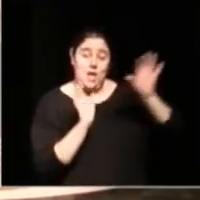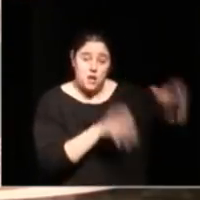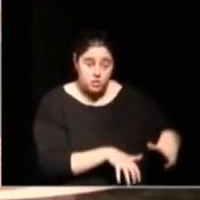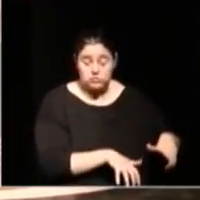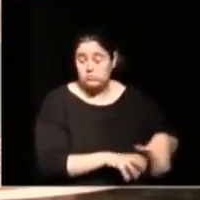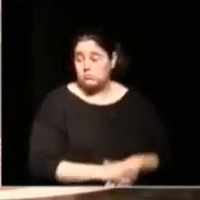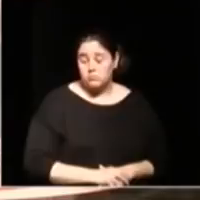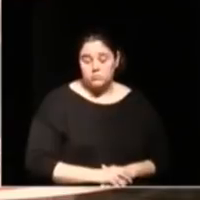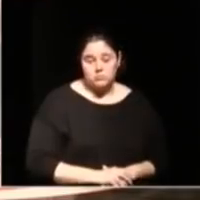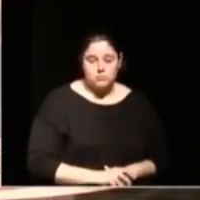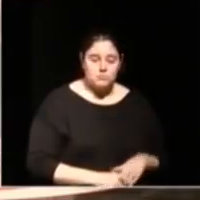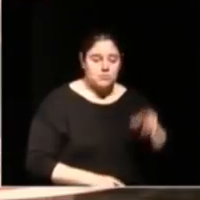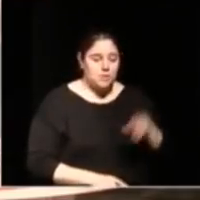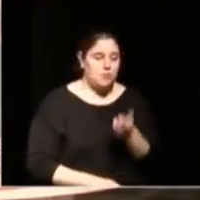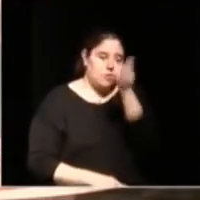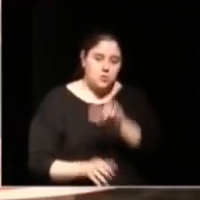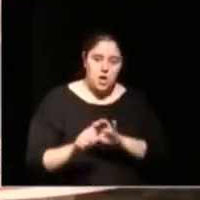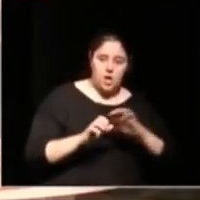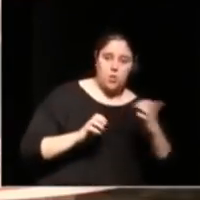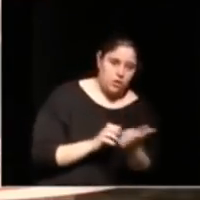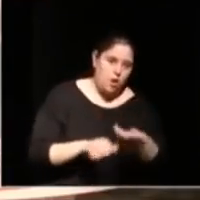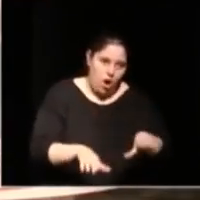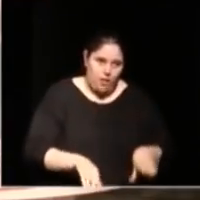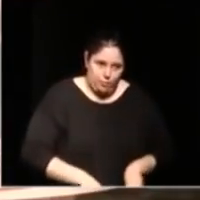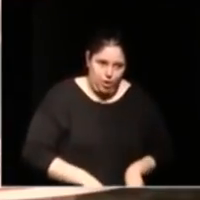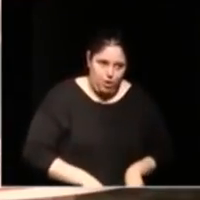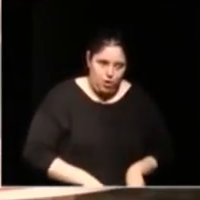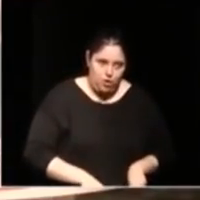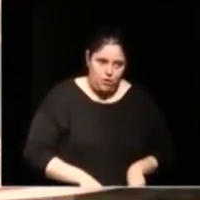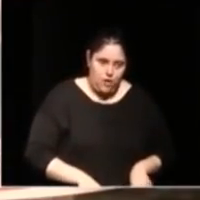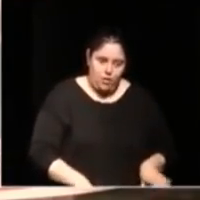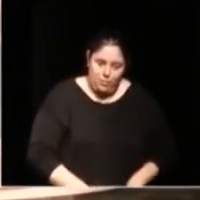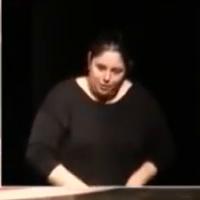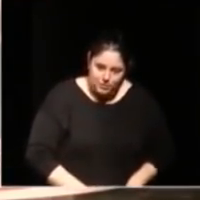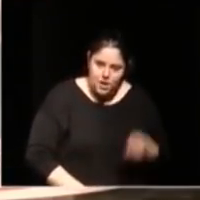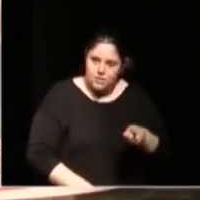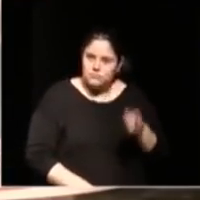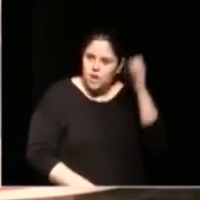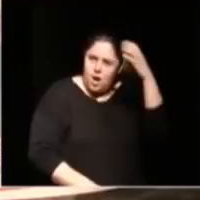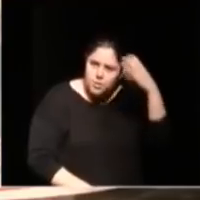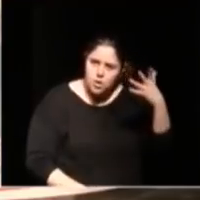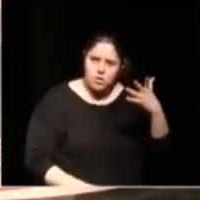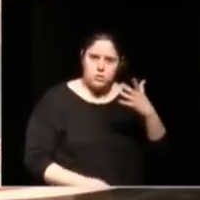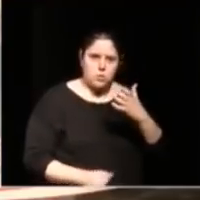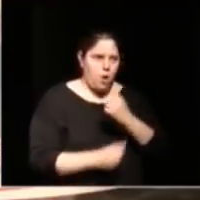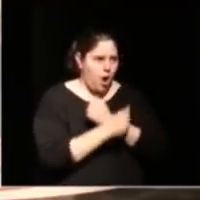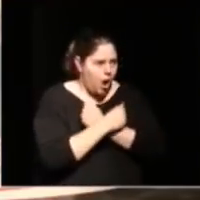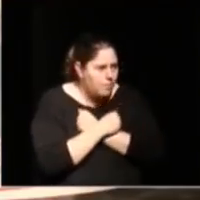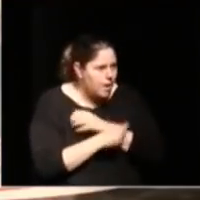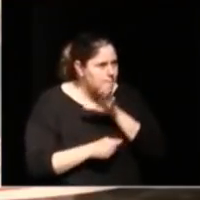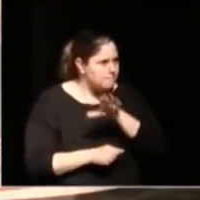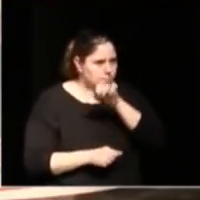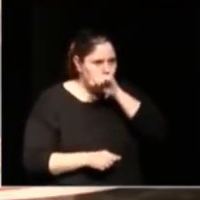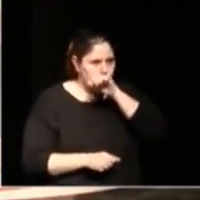Olmo. Un ecuatoriano de adopción que aprendió que amar a la patria que